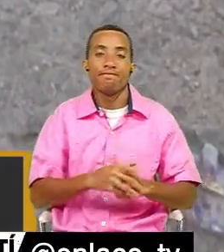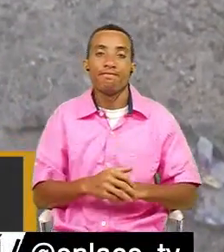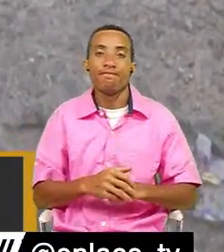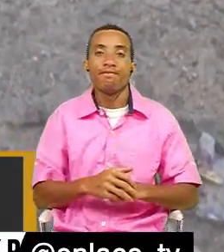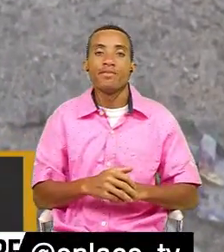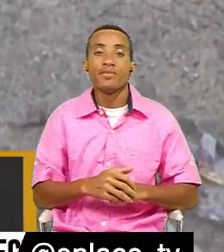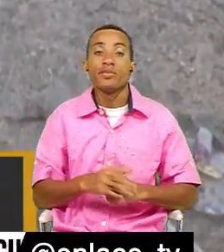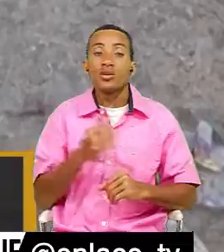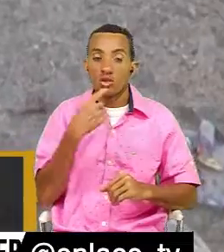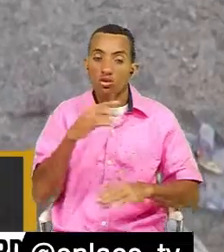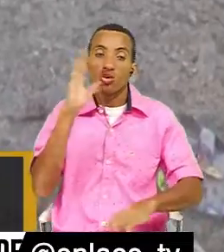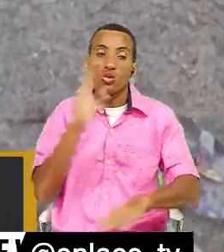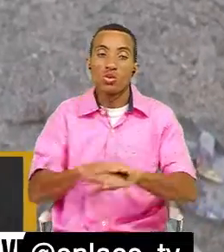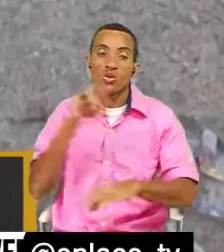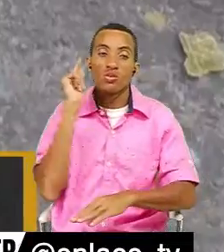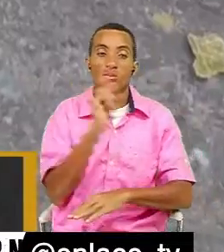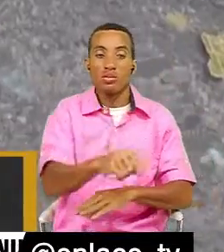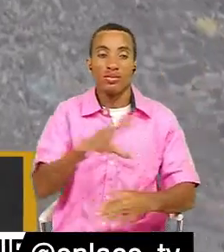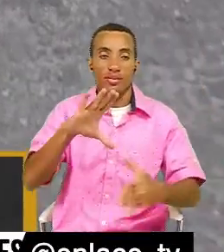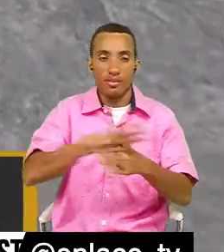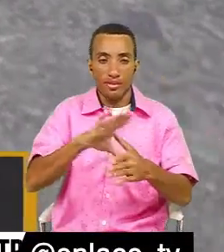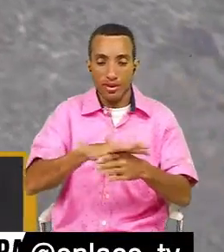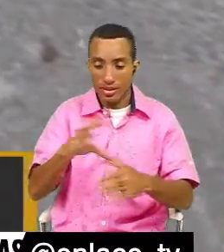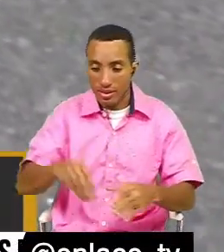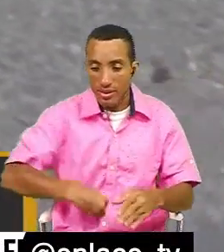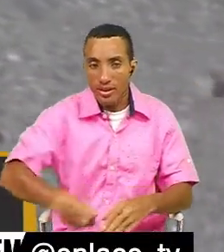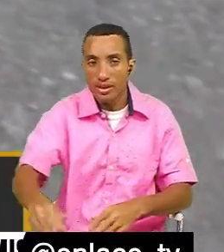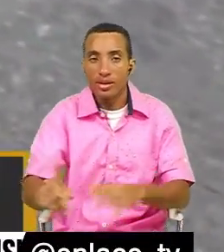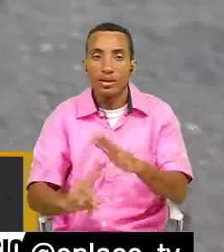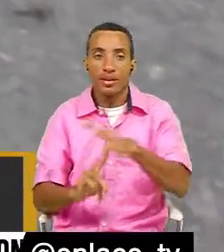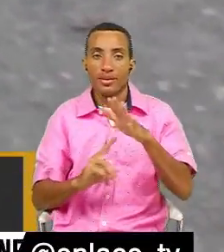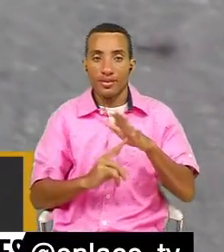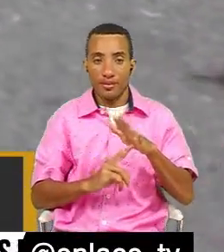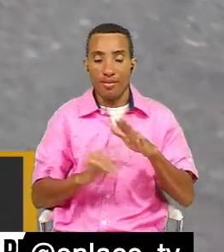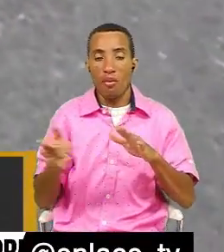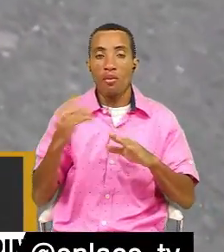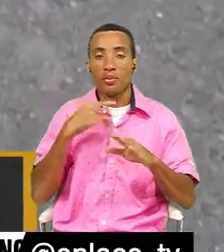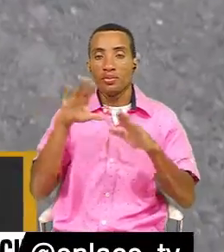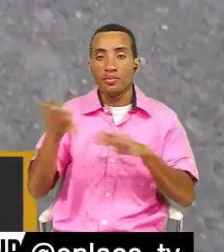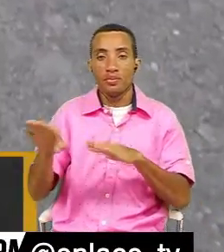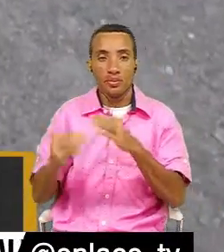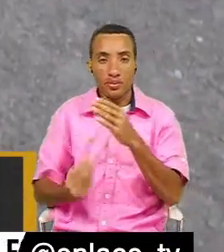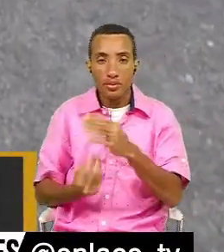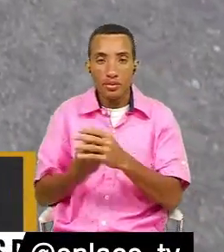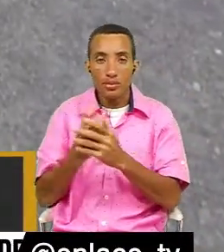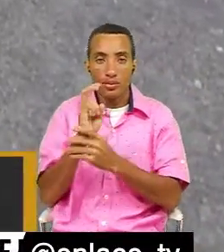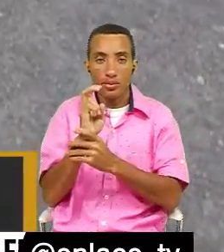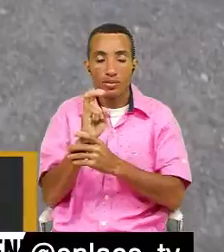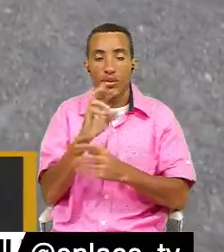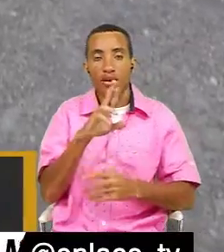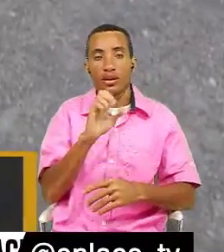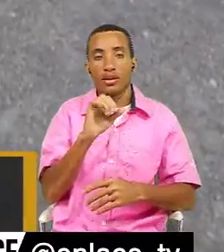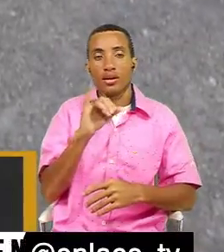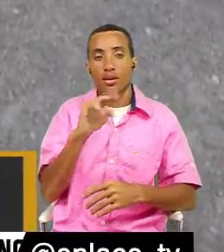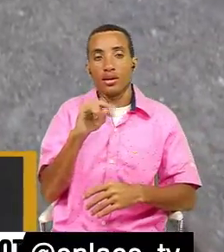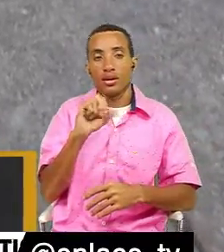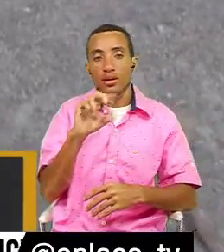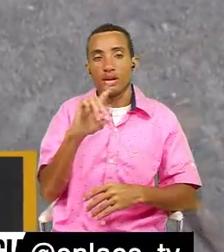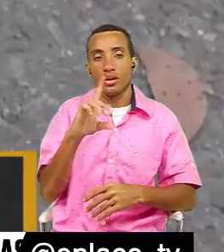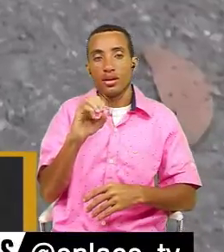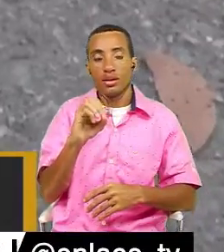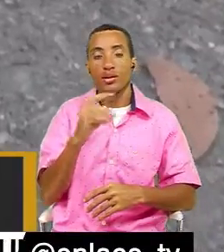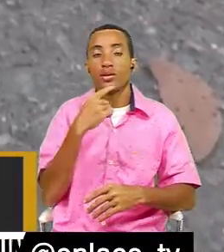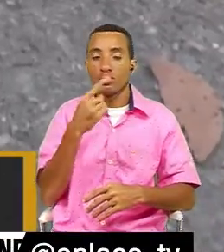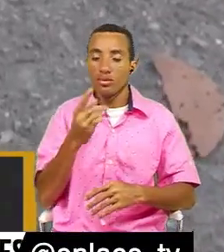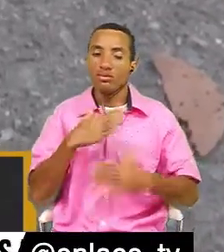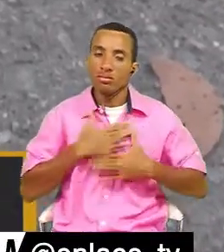los taxistas quienes regaron las tachuelas en el sector. Por su parte, el vocero del gremio transportador, Reinaldo Rueda, hace un llamado a la prudencia y